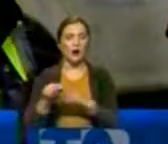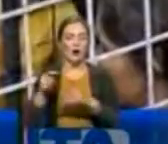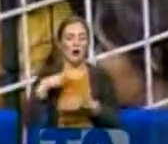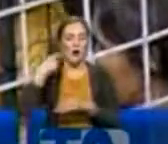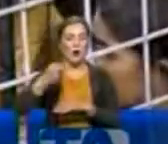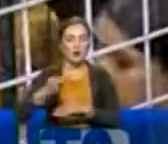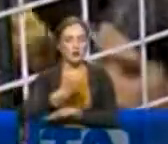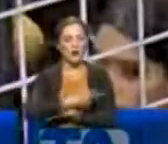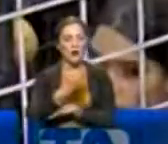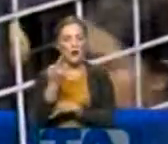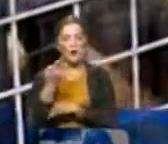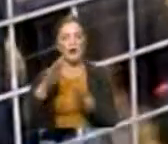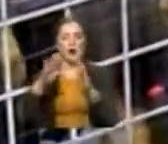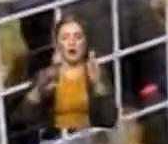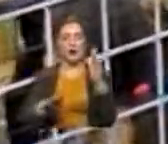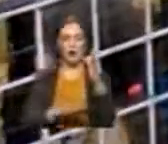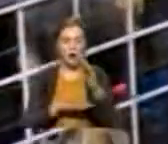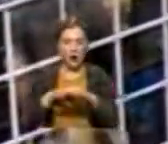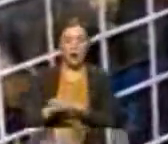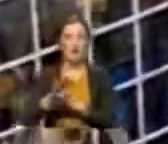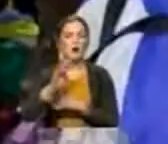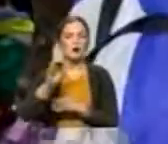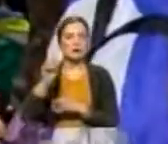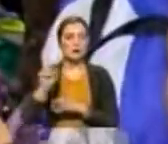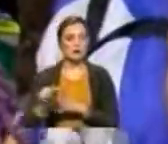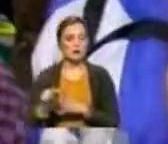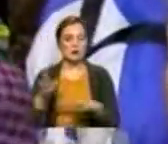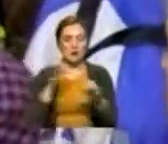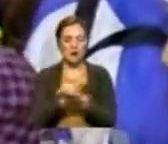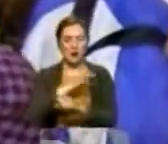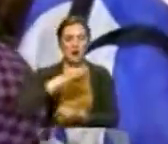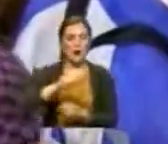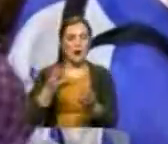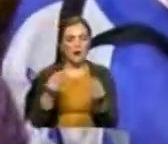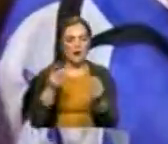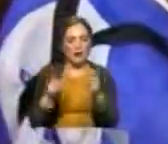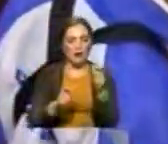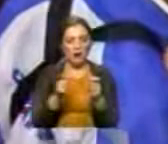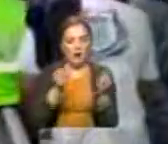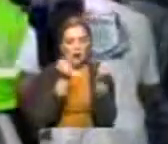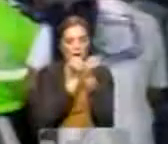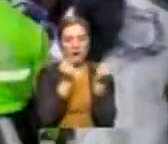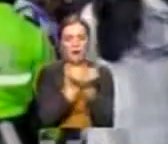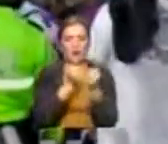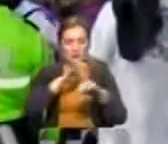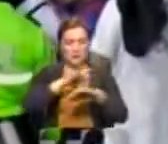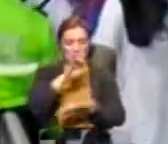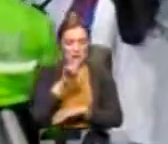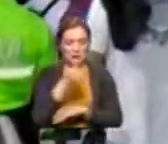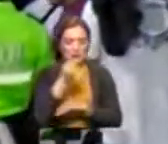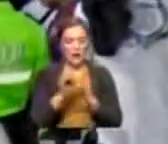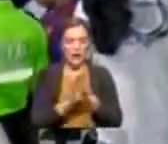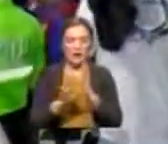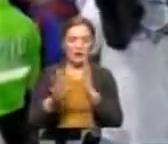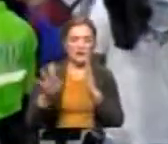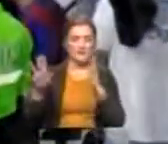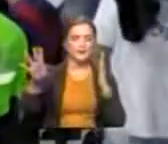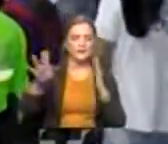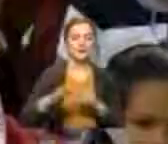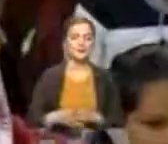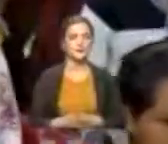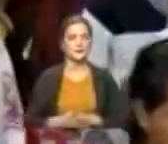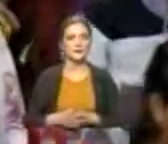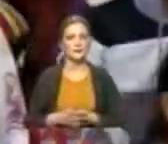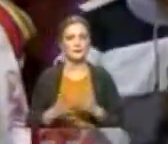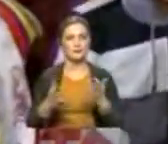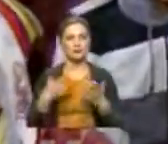Migración. El hacinamiento de migrantes fue evidente desde la noche del miércoles y madrugada del jueves, con filas interminables de los extranjeros que intentan